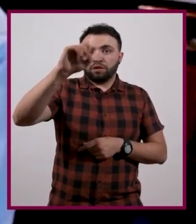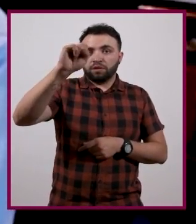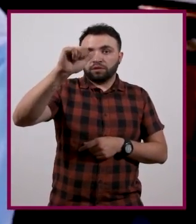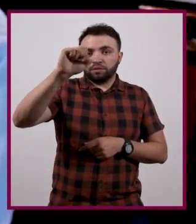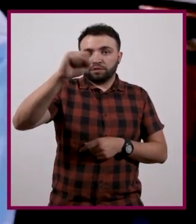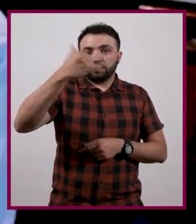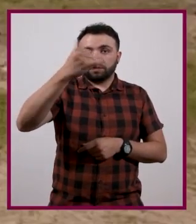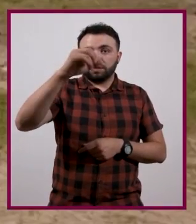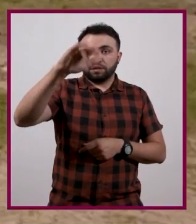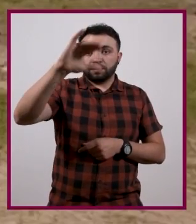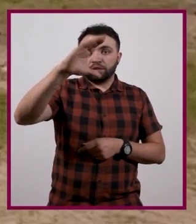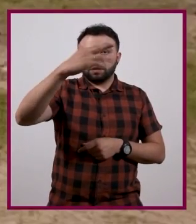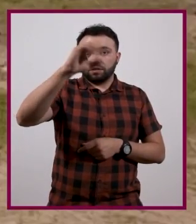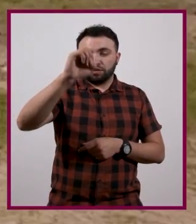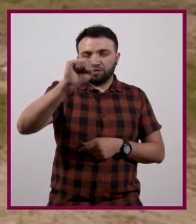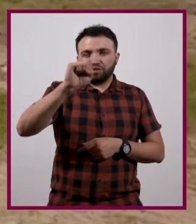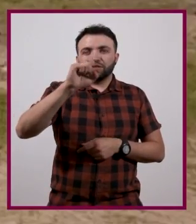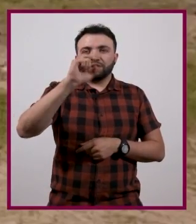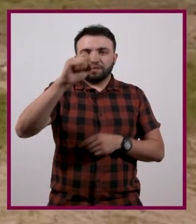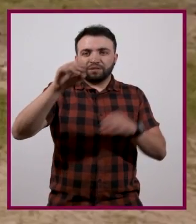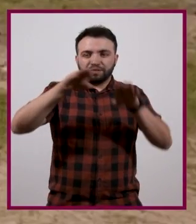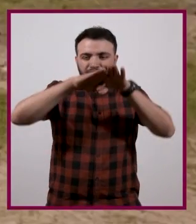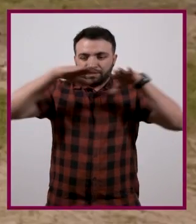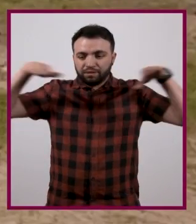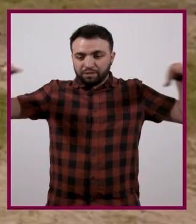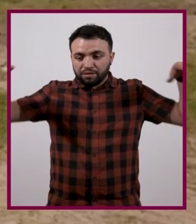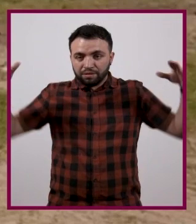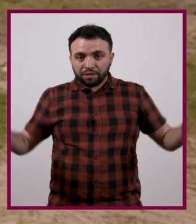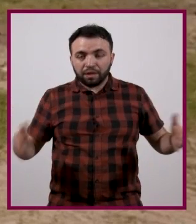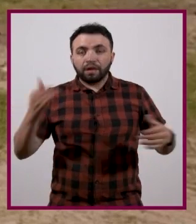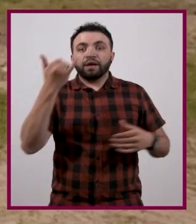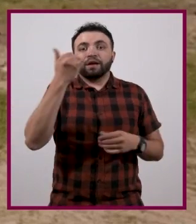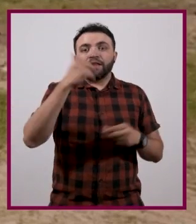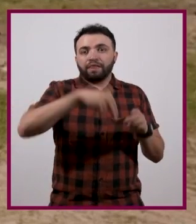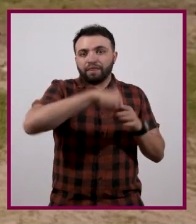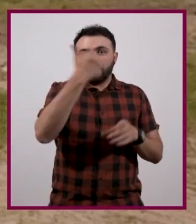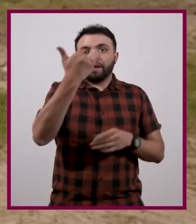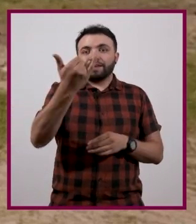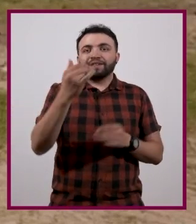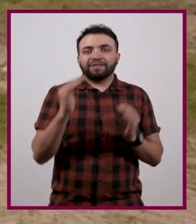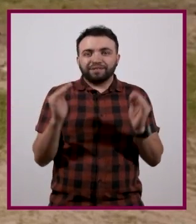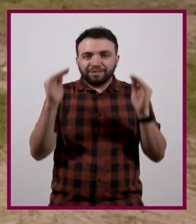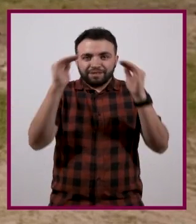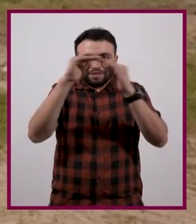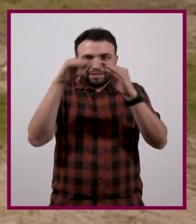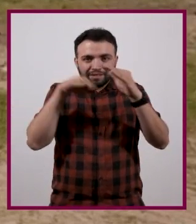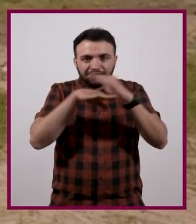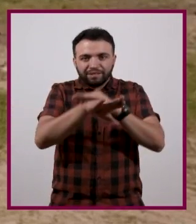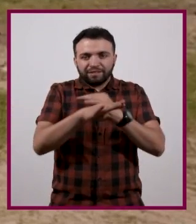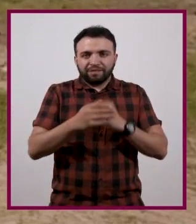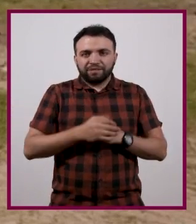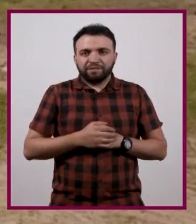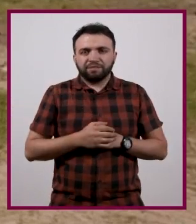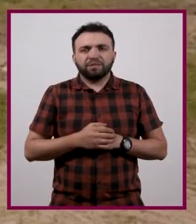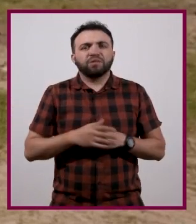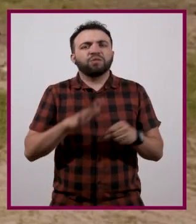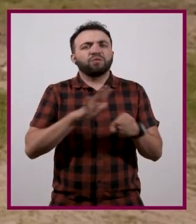del Tajín. ¿Qué importancia tienen las estelas a nivel simbólico? ¿Qué representaban y qué función